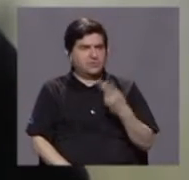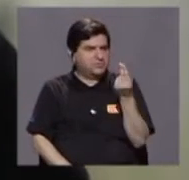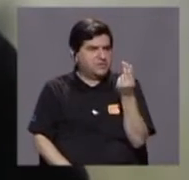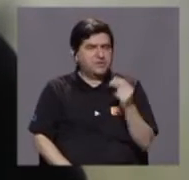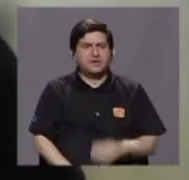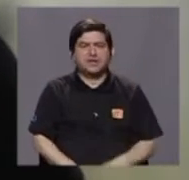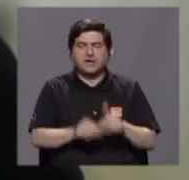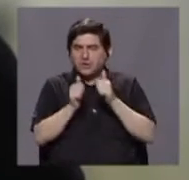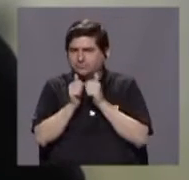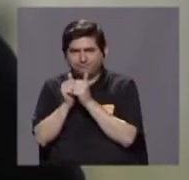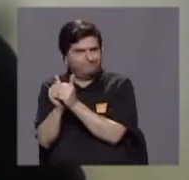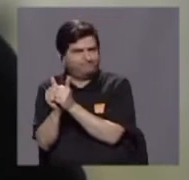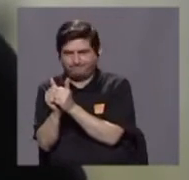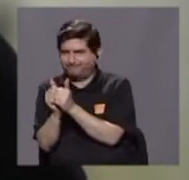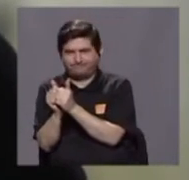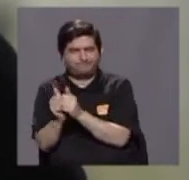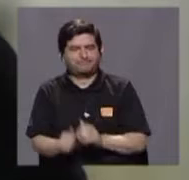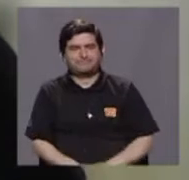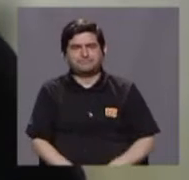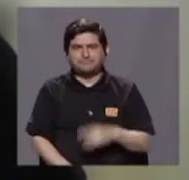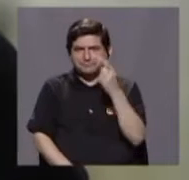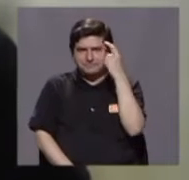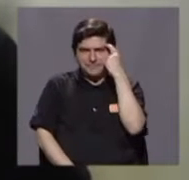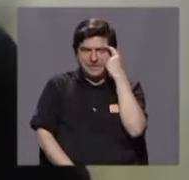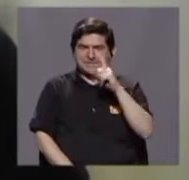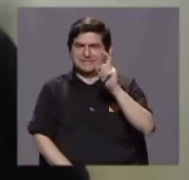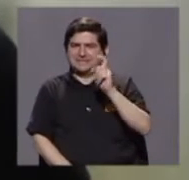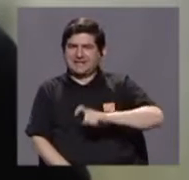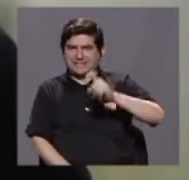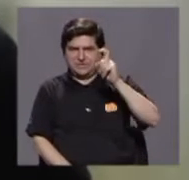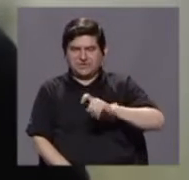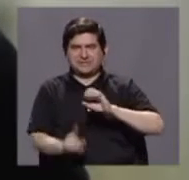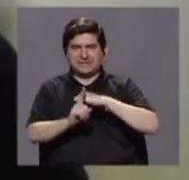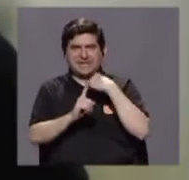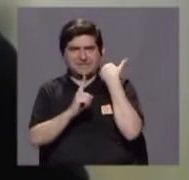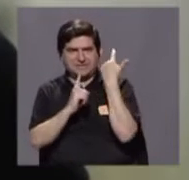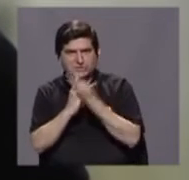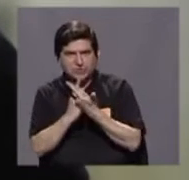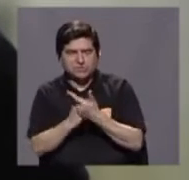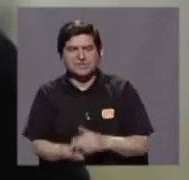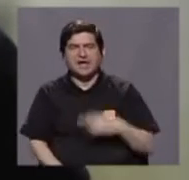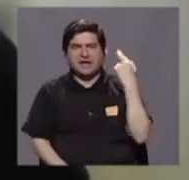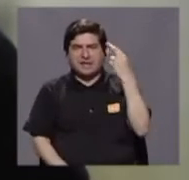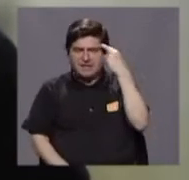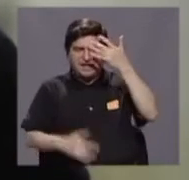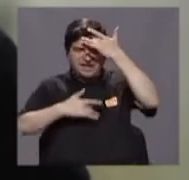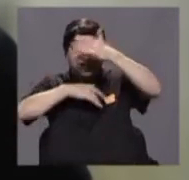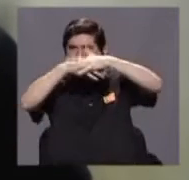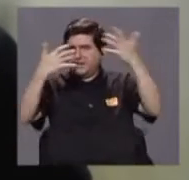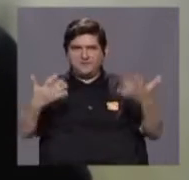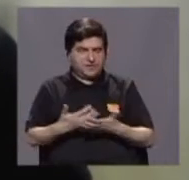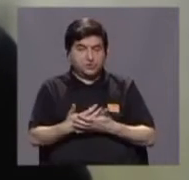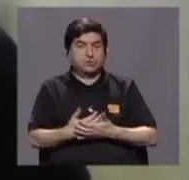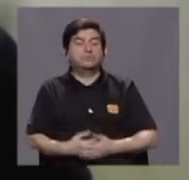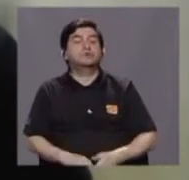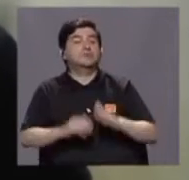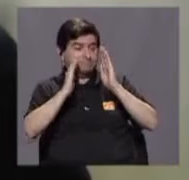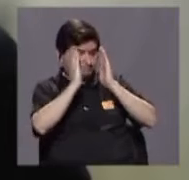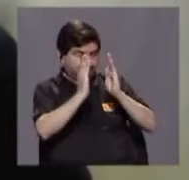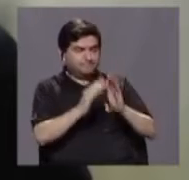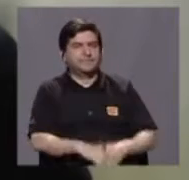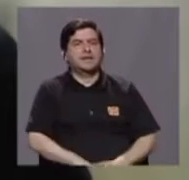el acompañamiento de las necesidades sociales surgidas con la pandemia, como en la necesidad